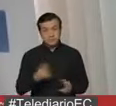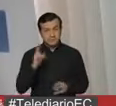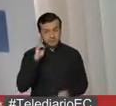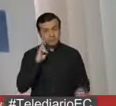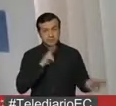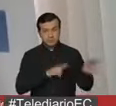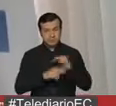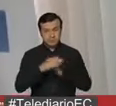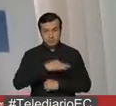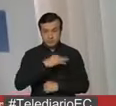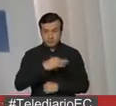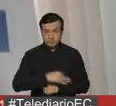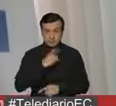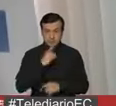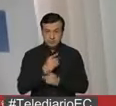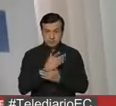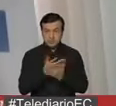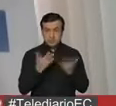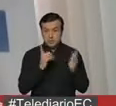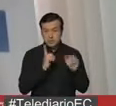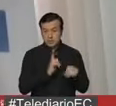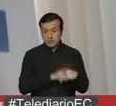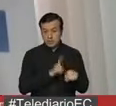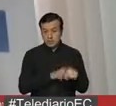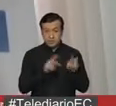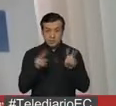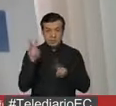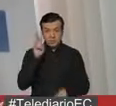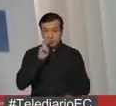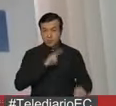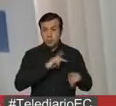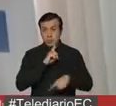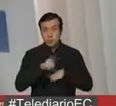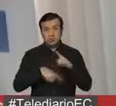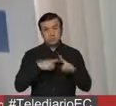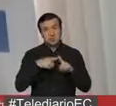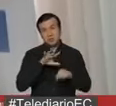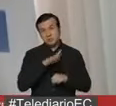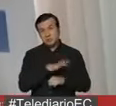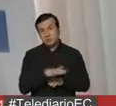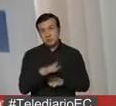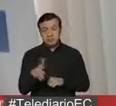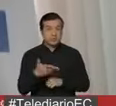diagnóstico. El tiempo en que se realizará este diagnóstico es aproximadamente